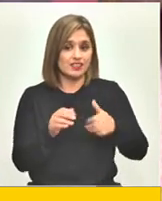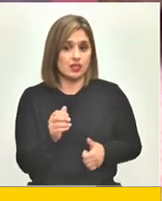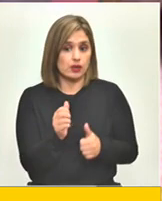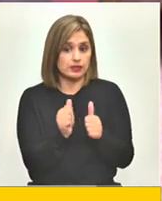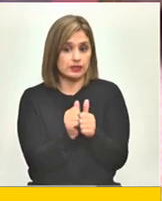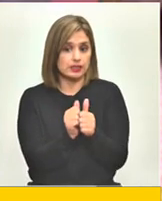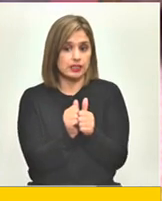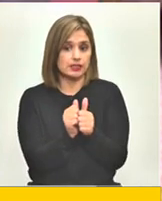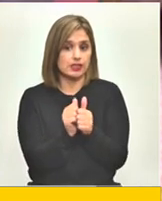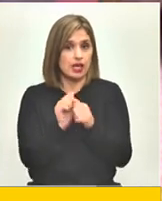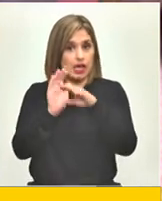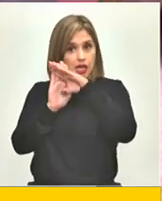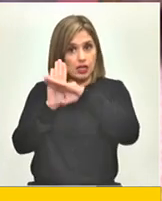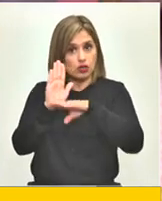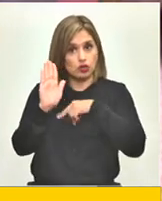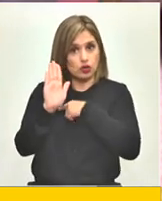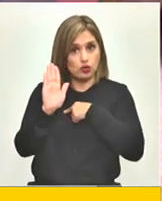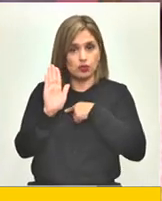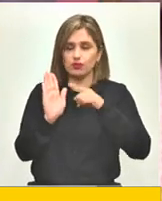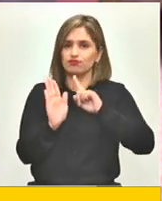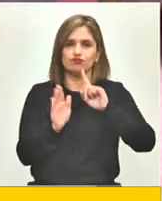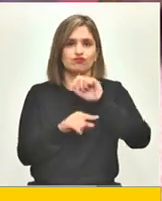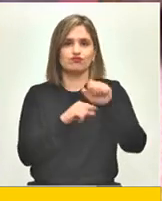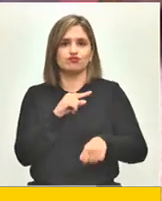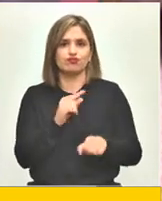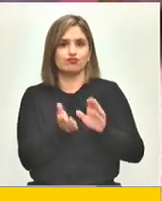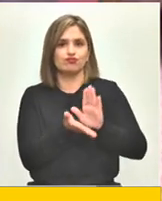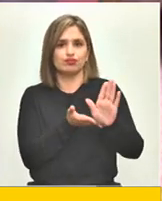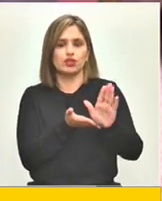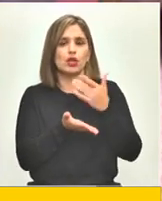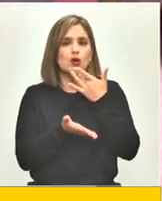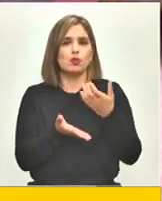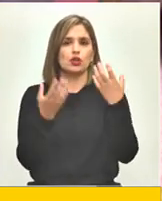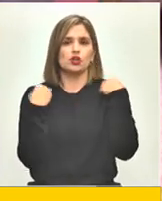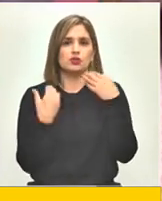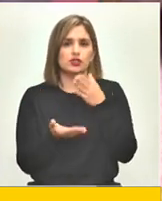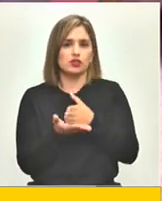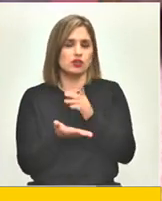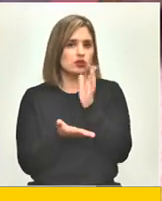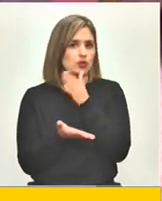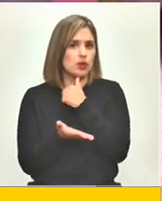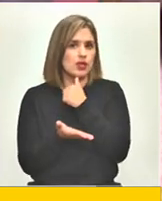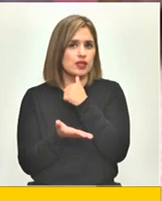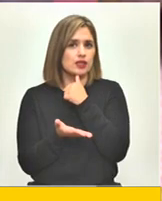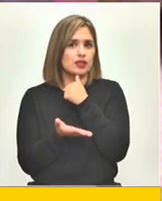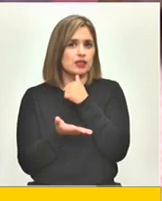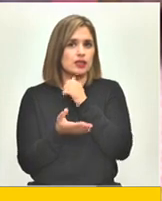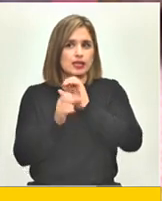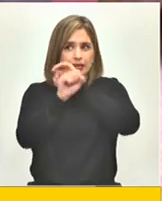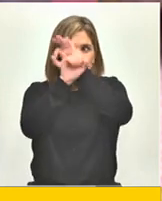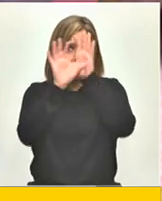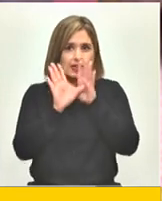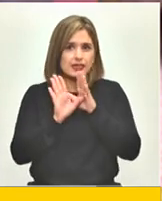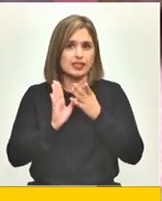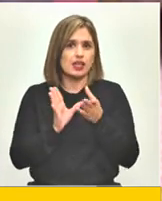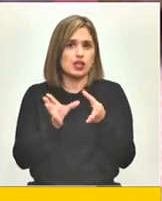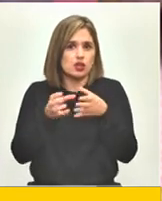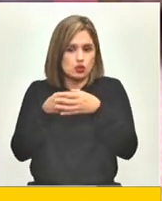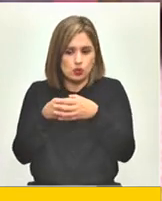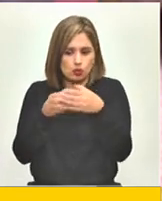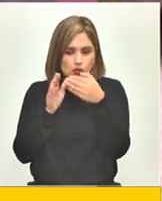cuando van en las nóminas finalmente salen rechazados porque los sostenedores no tienen una bajada Clara respecto del conjunto